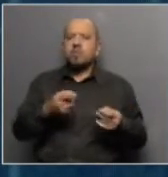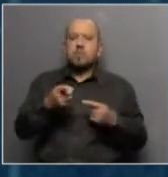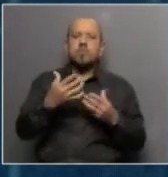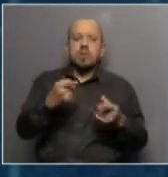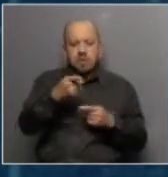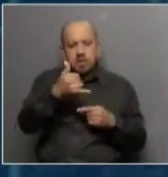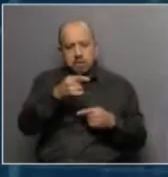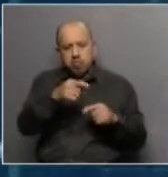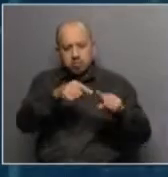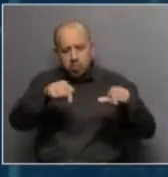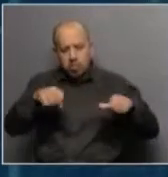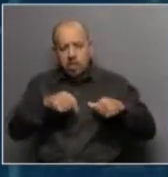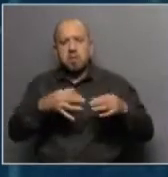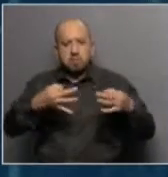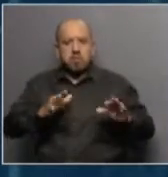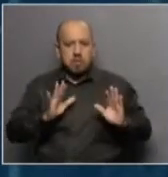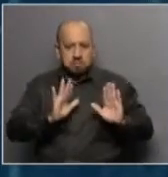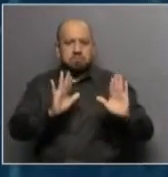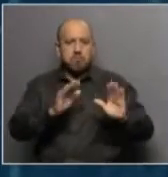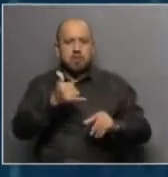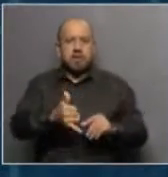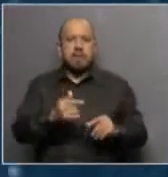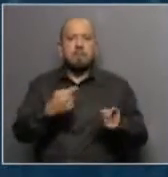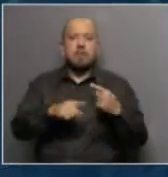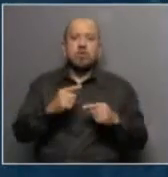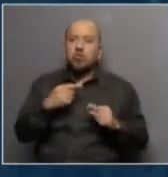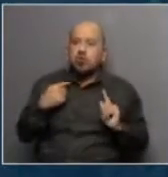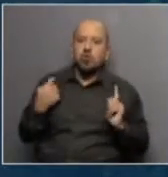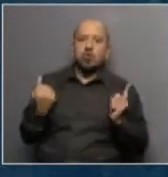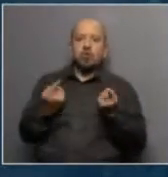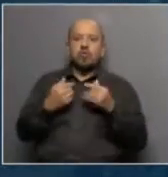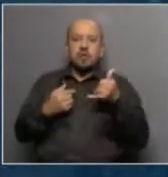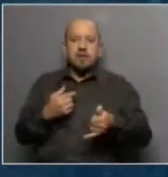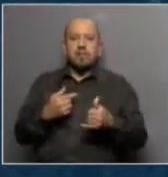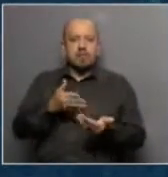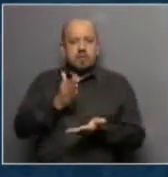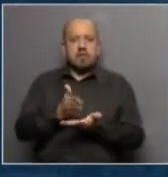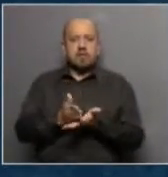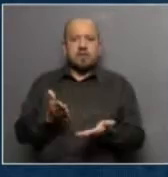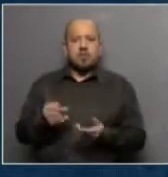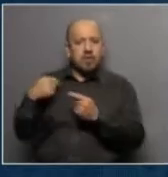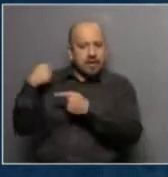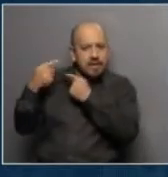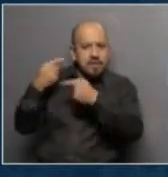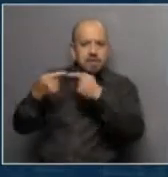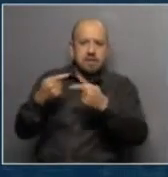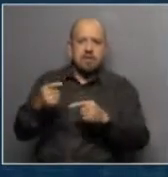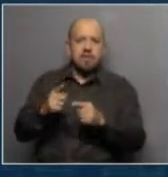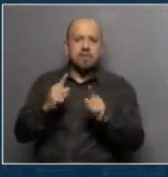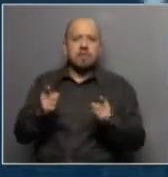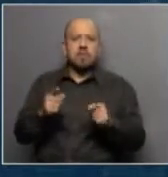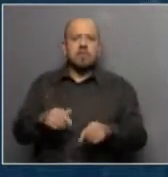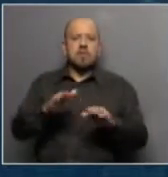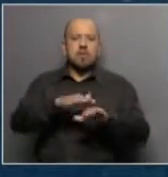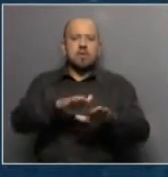tu tierra? ¿Cómo no? Tené tu tierra. Pero todos tenemos derecho a la tierra. Y no me vengan con la herencia, por favor. Ningún